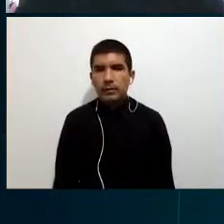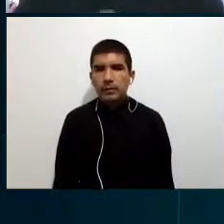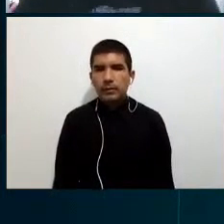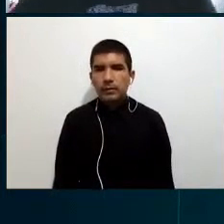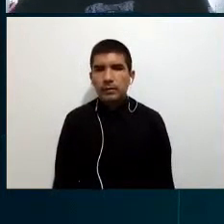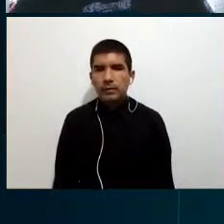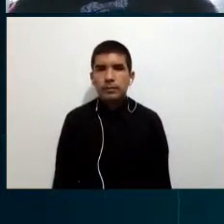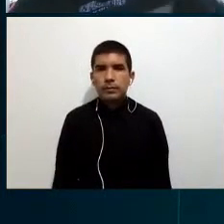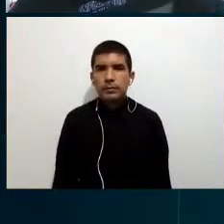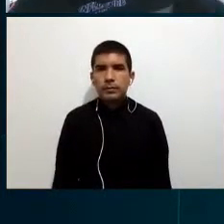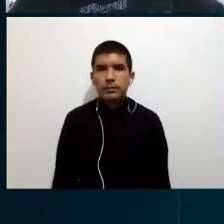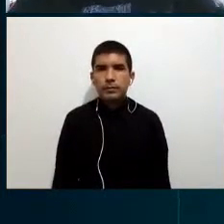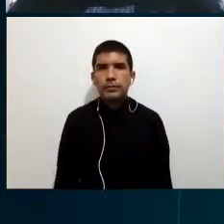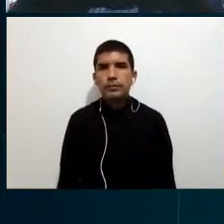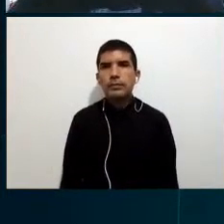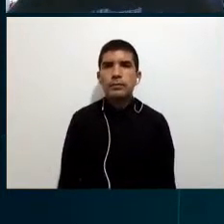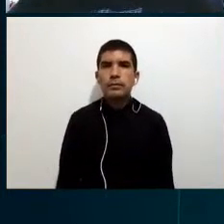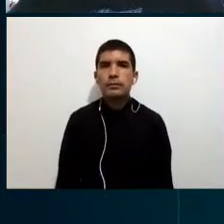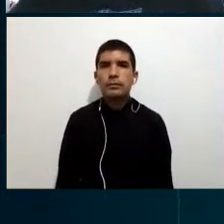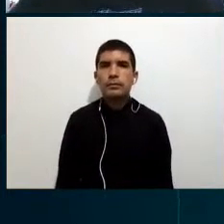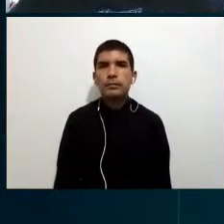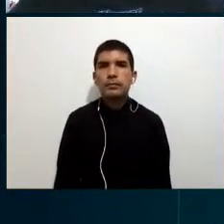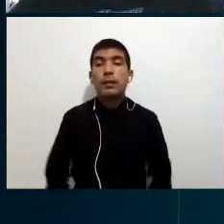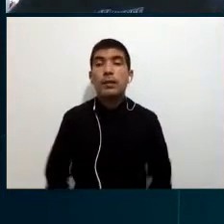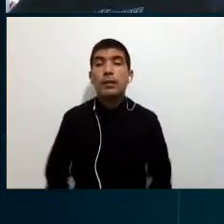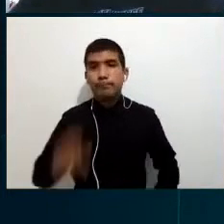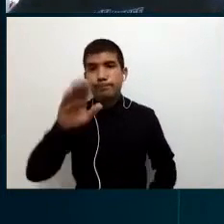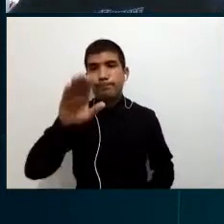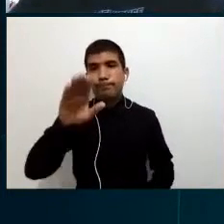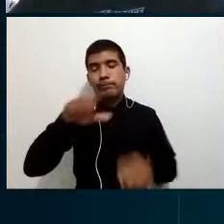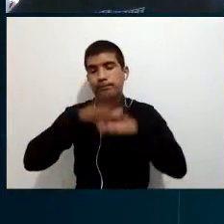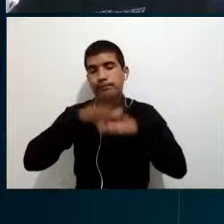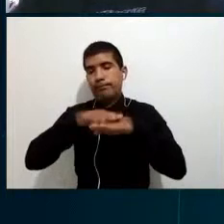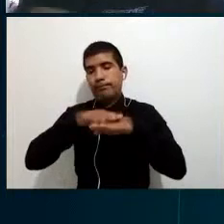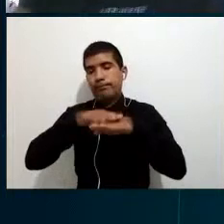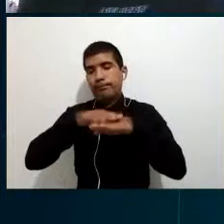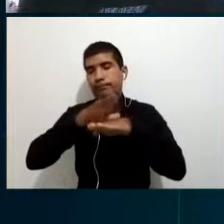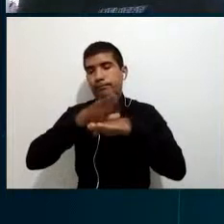complicado debido a que la disposición final